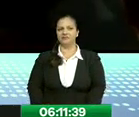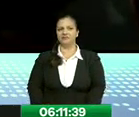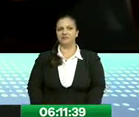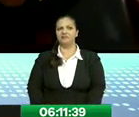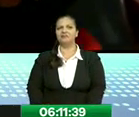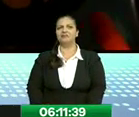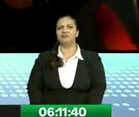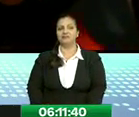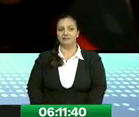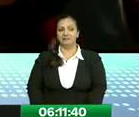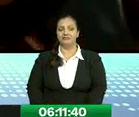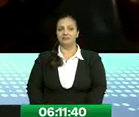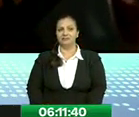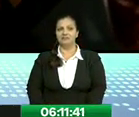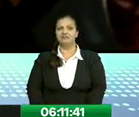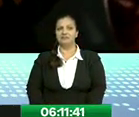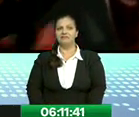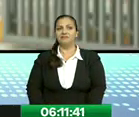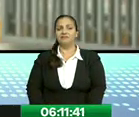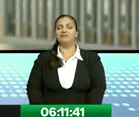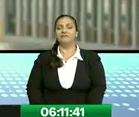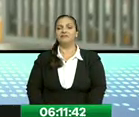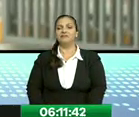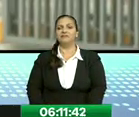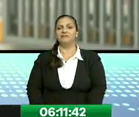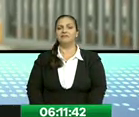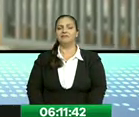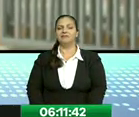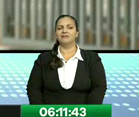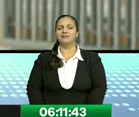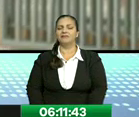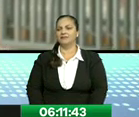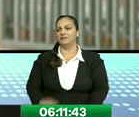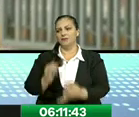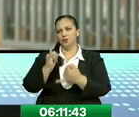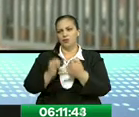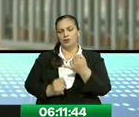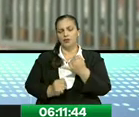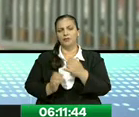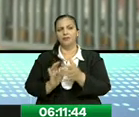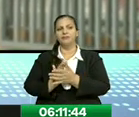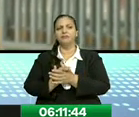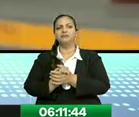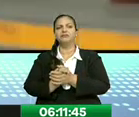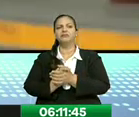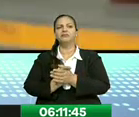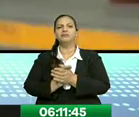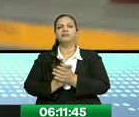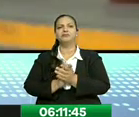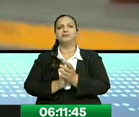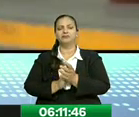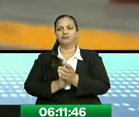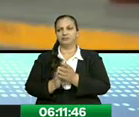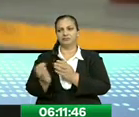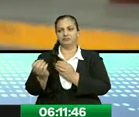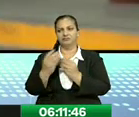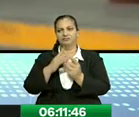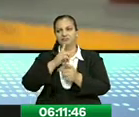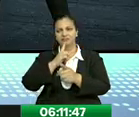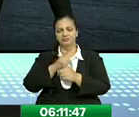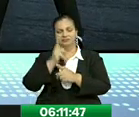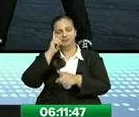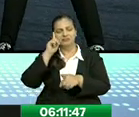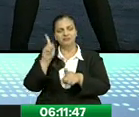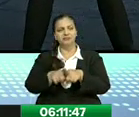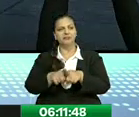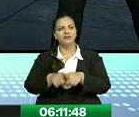están pateando. Siempre. Ahí empezó, ahí empieza. Sí, ya, y para finalizar, nada más, yo sí voy a tomar lo que tú decías, porque esto